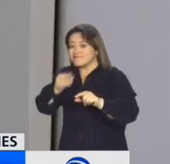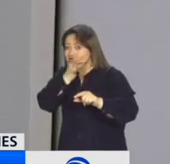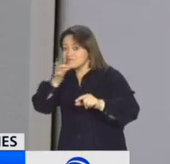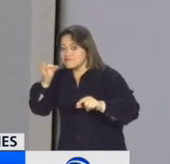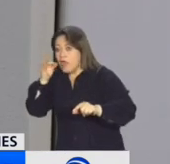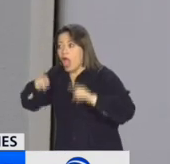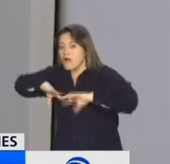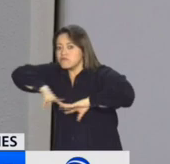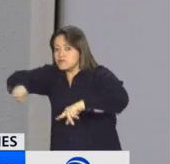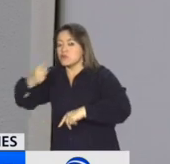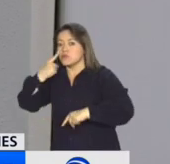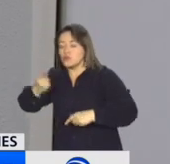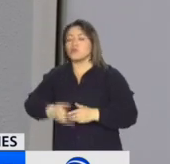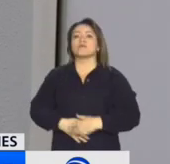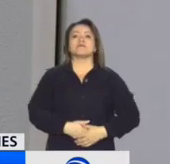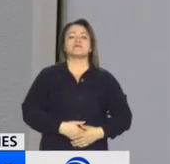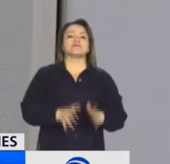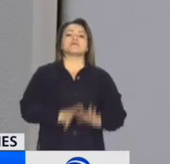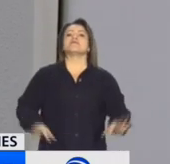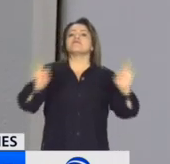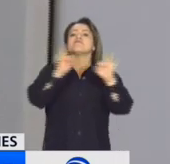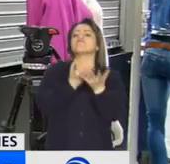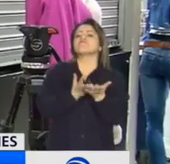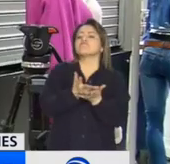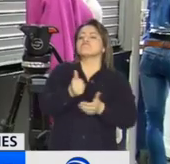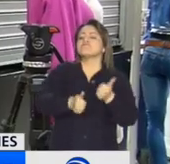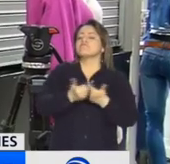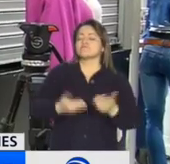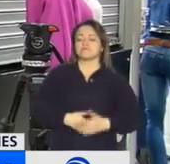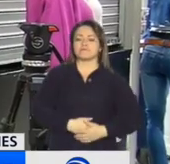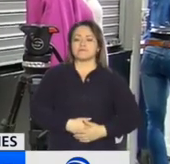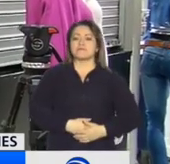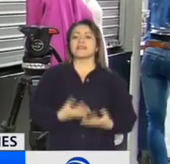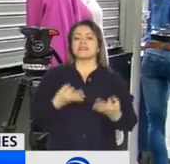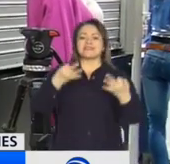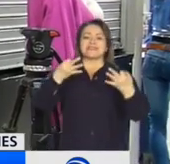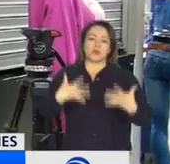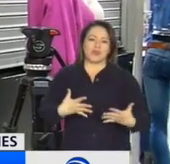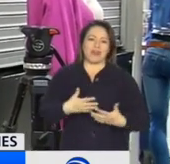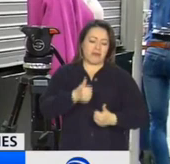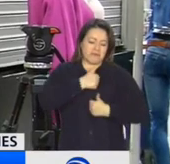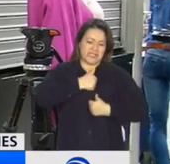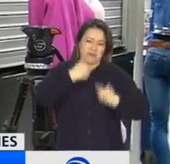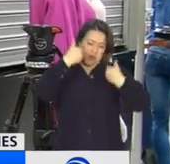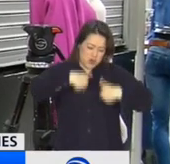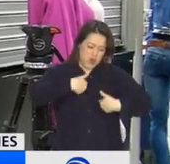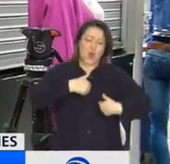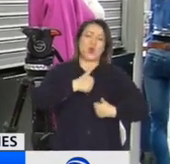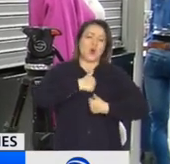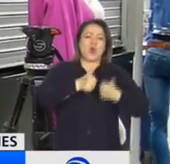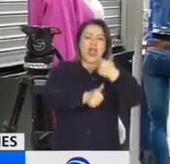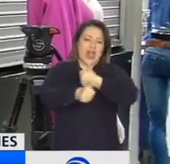todo tipo de hurtos. Es importante recordar que la seguridad también es de cada uno, que